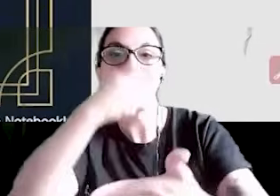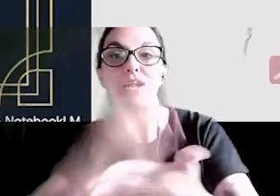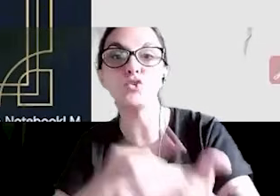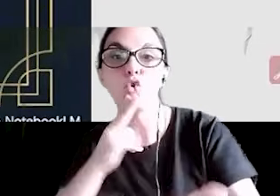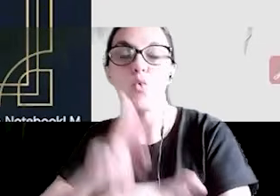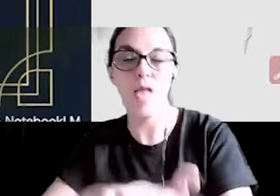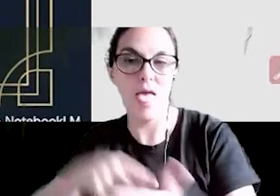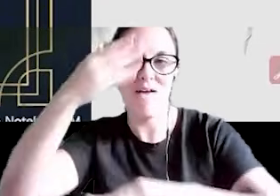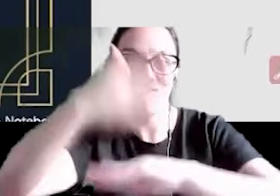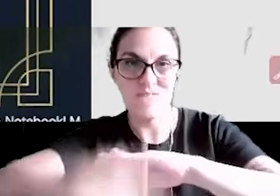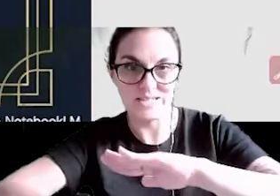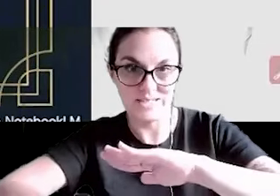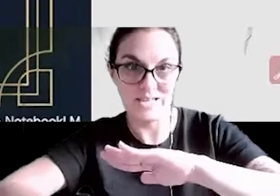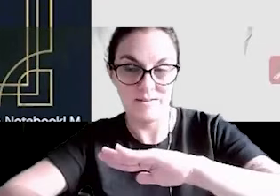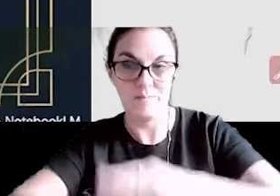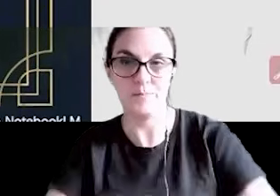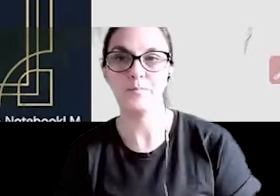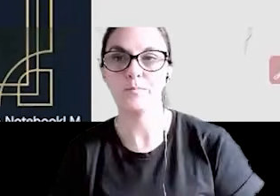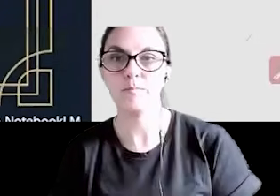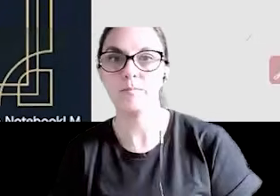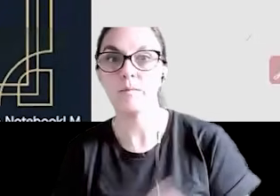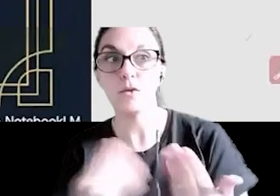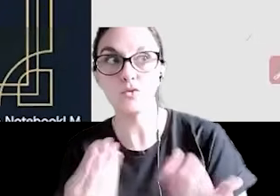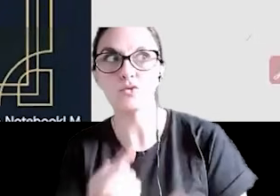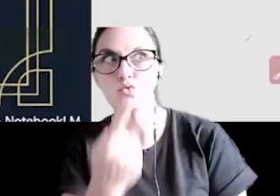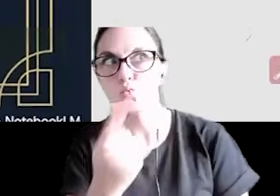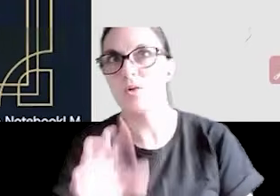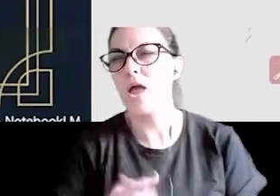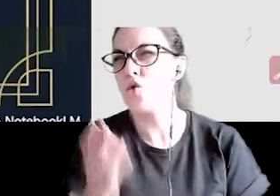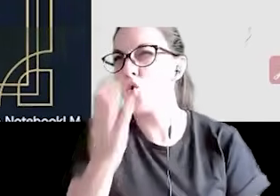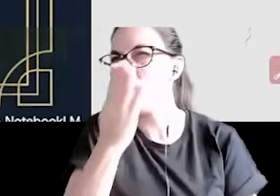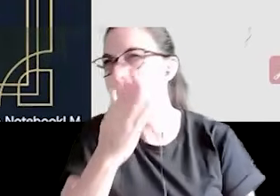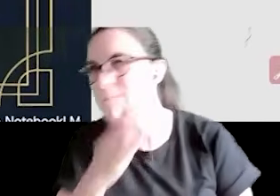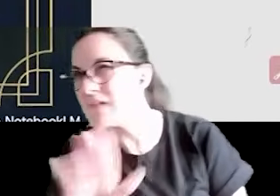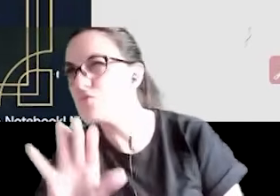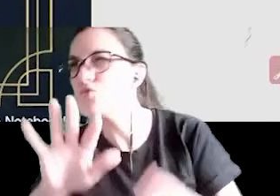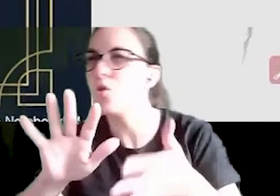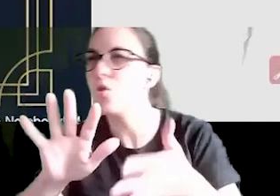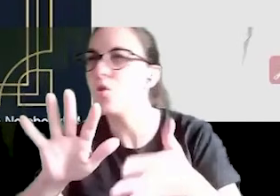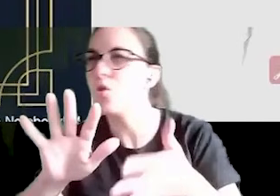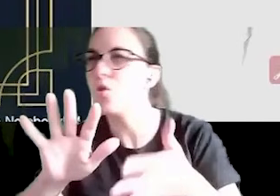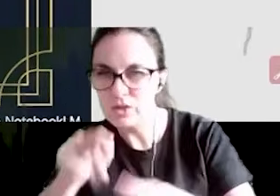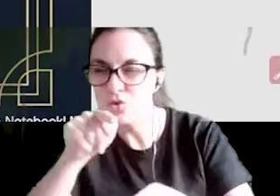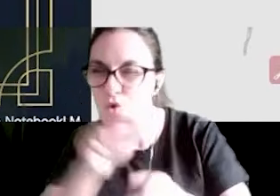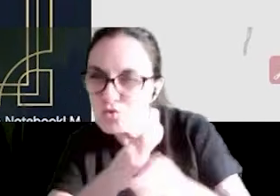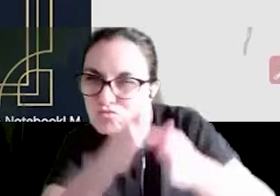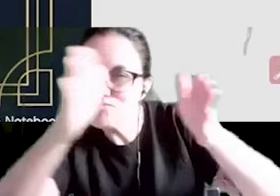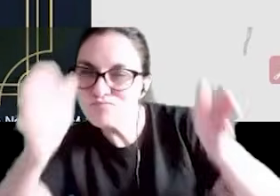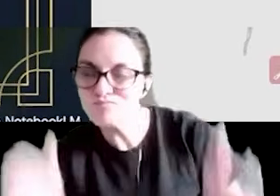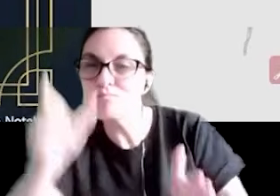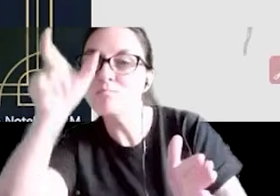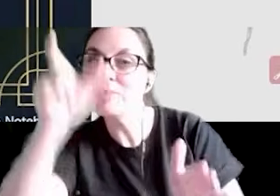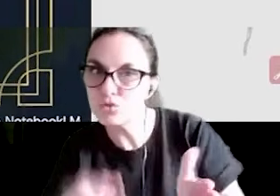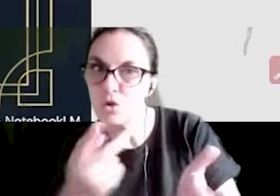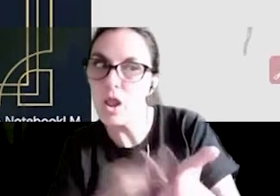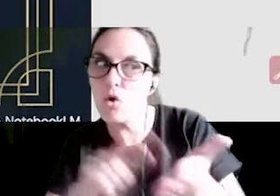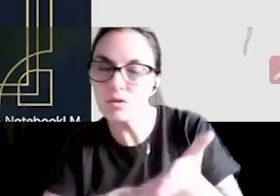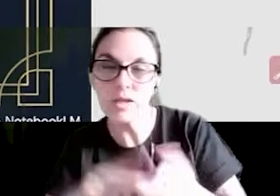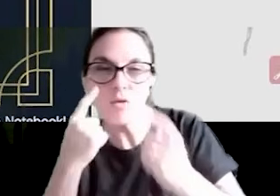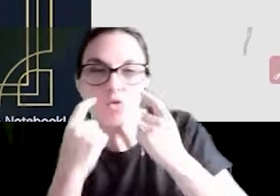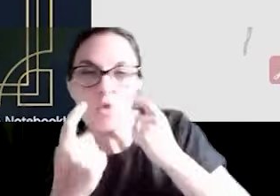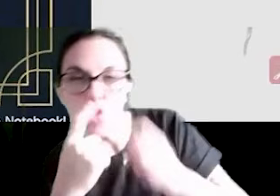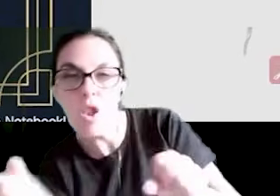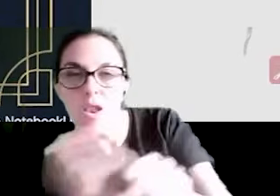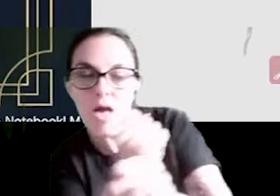a tener un año y medio casi de la posibilidad de que el sujeto convalide, revalide la opción que